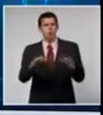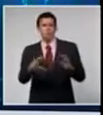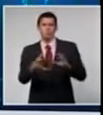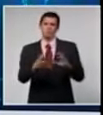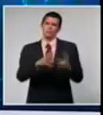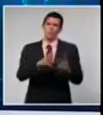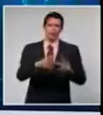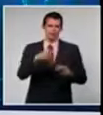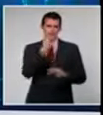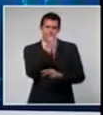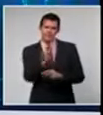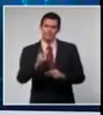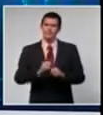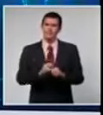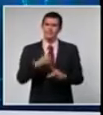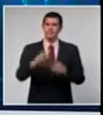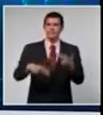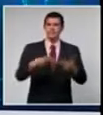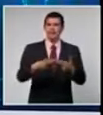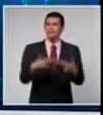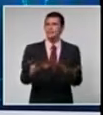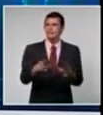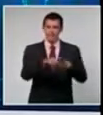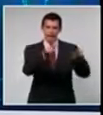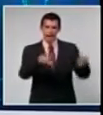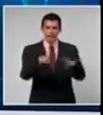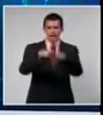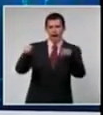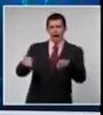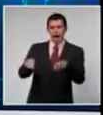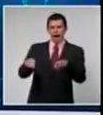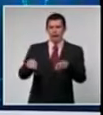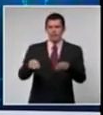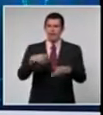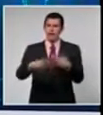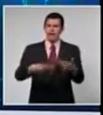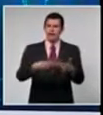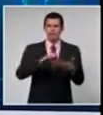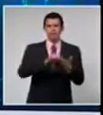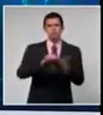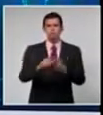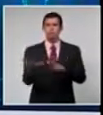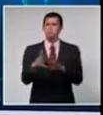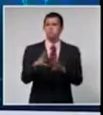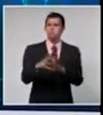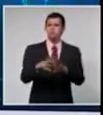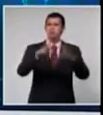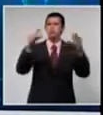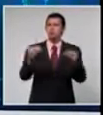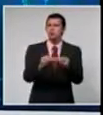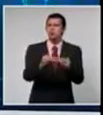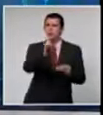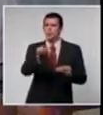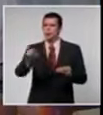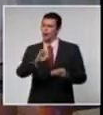el distanciamiento físico en las diferentes áreas de salud, prestan servicio al 75% de su